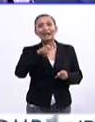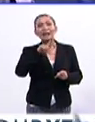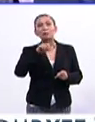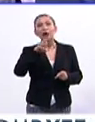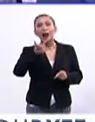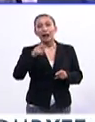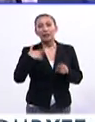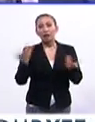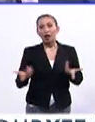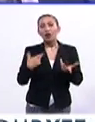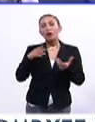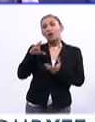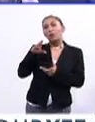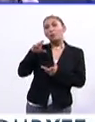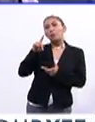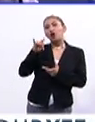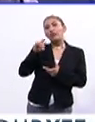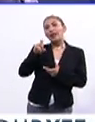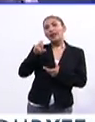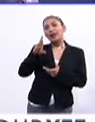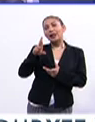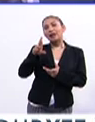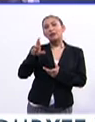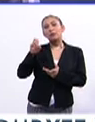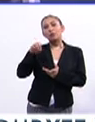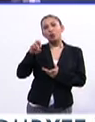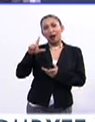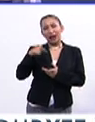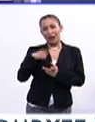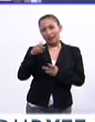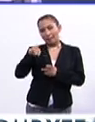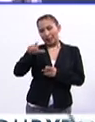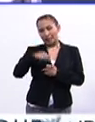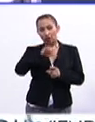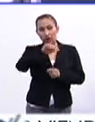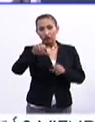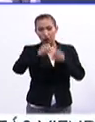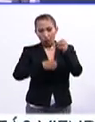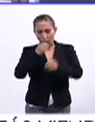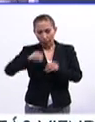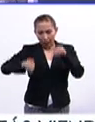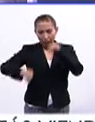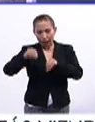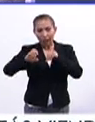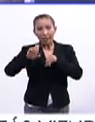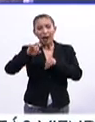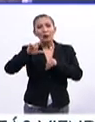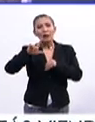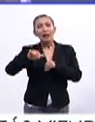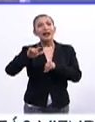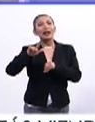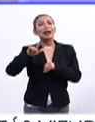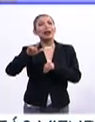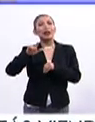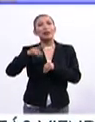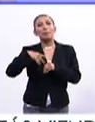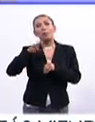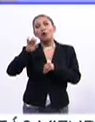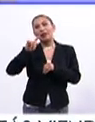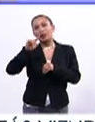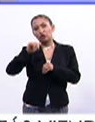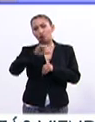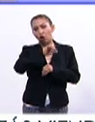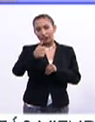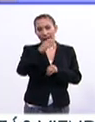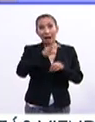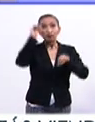fundador del poder coral de mx después tenemos la parte técnica y de boetto manuel márquez grandes héctor es en la